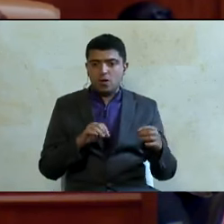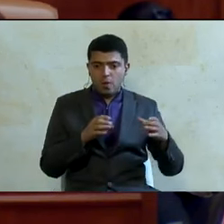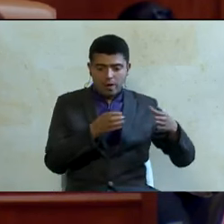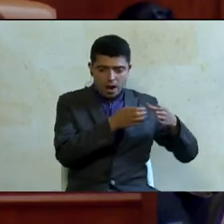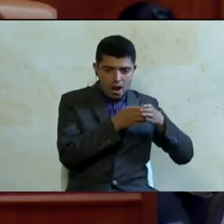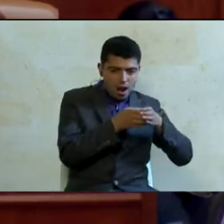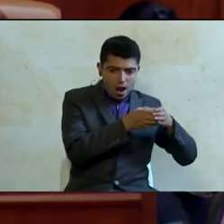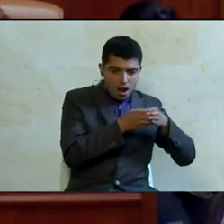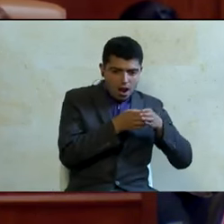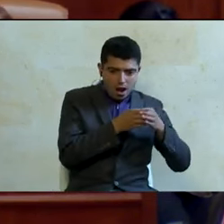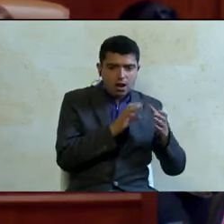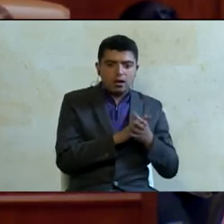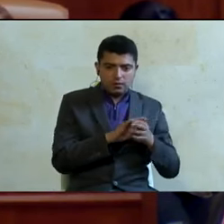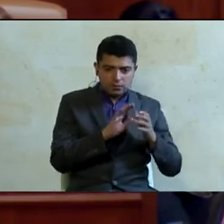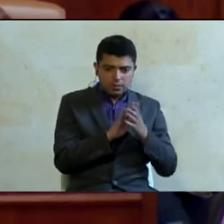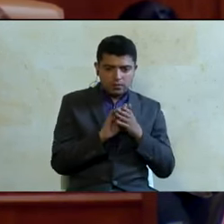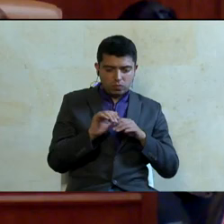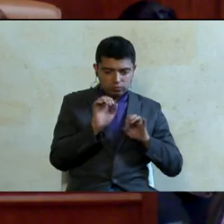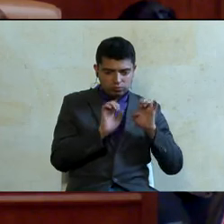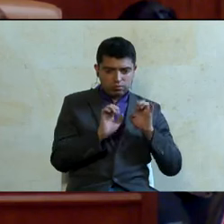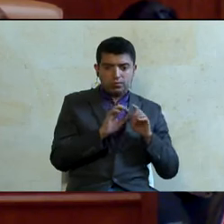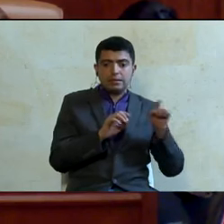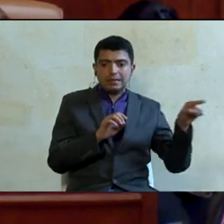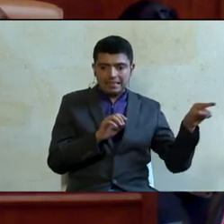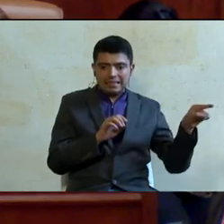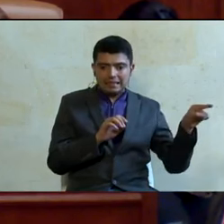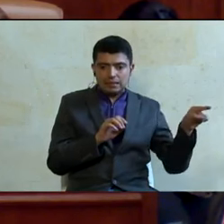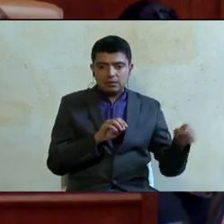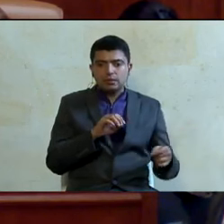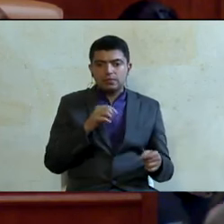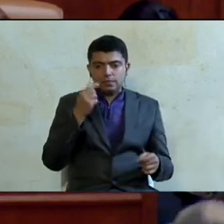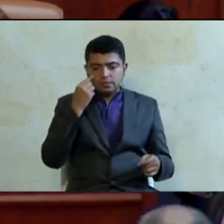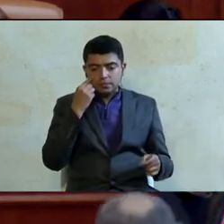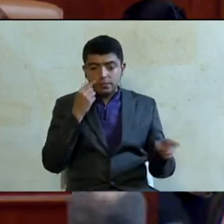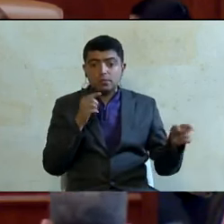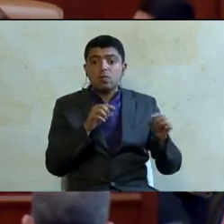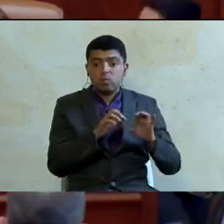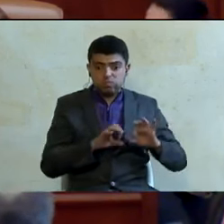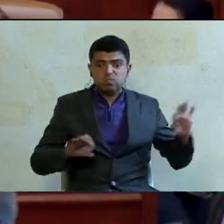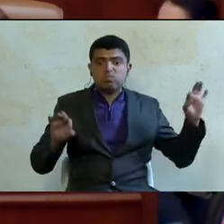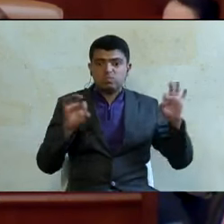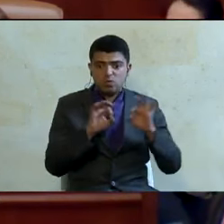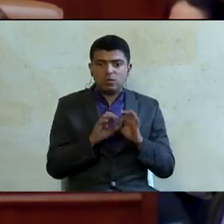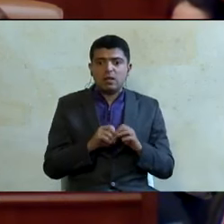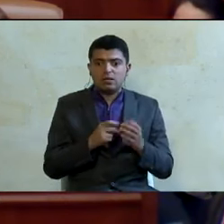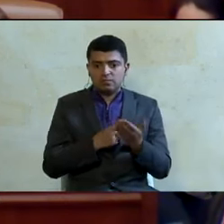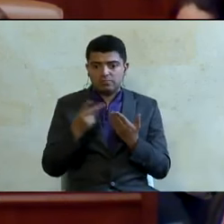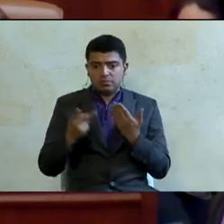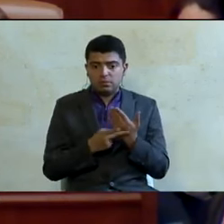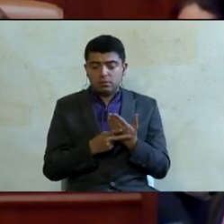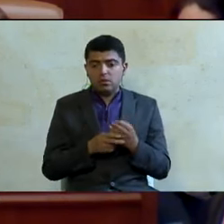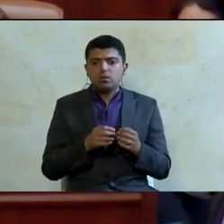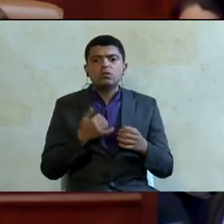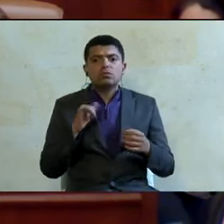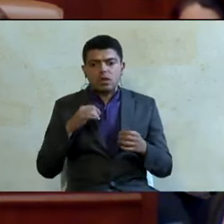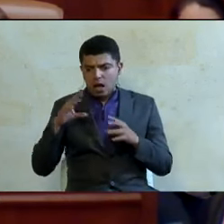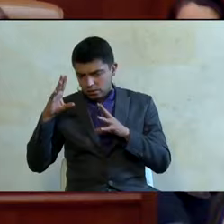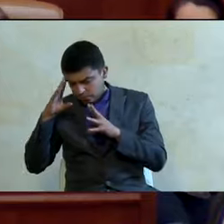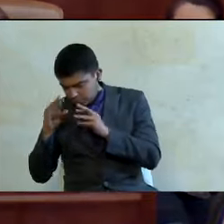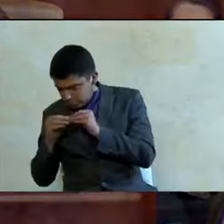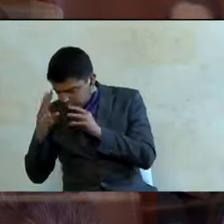liderando junto con los otros ponentes este importante proyecto después de todas las